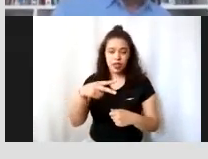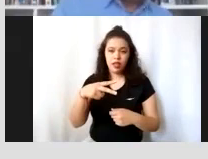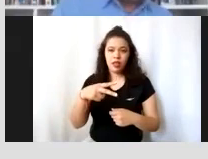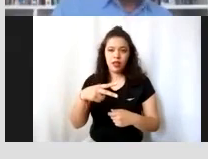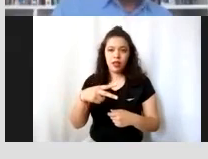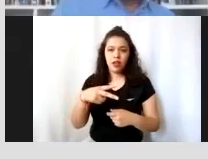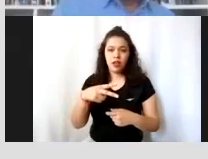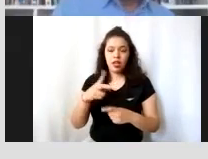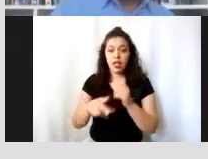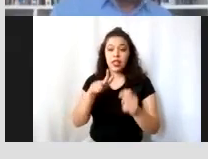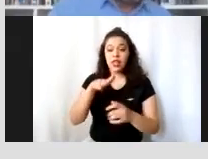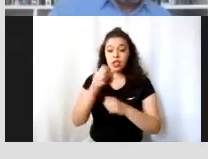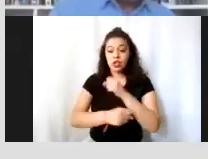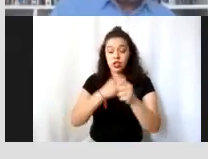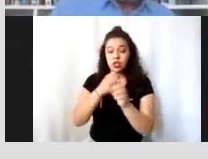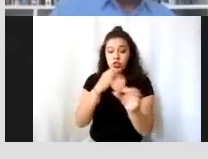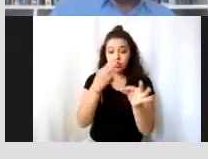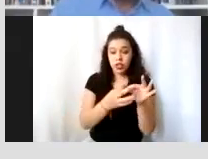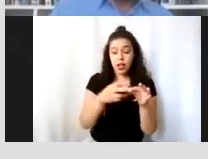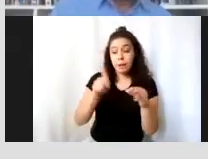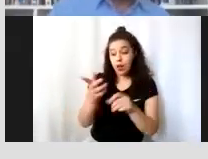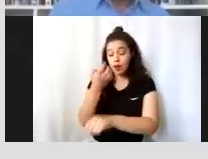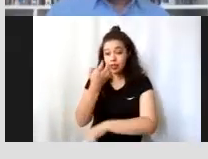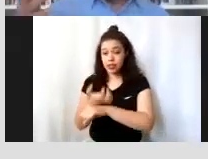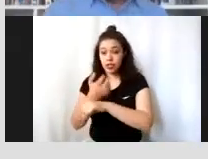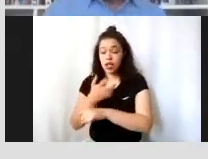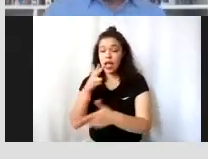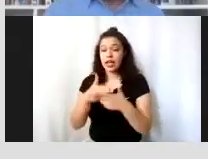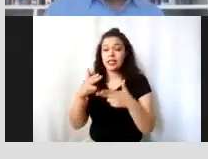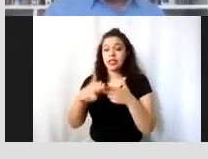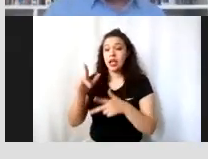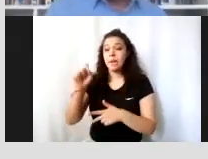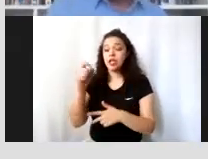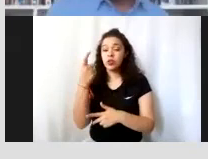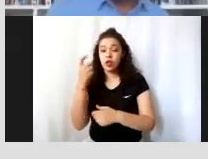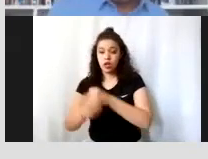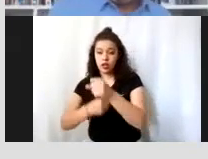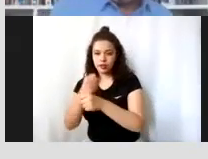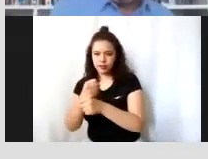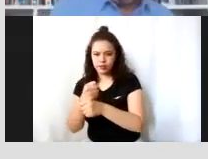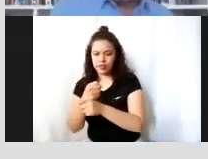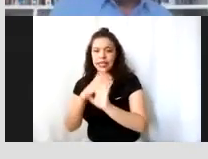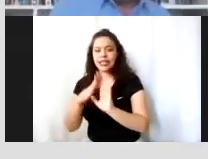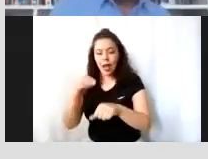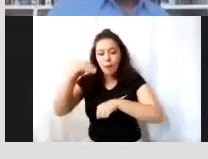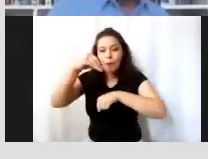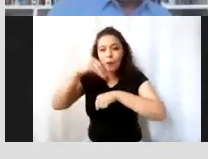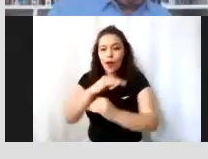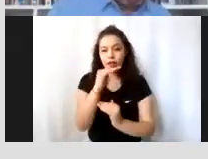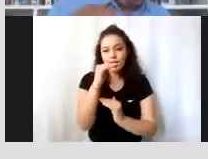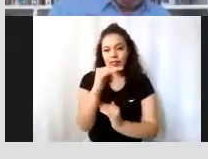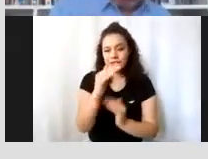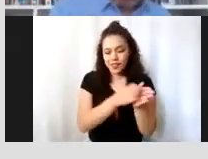cumplen 18 años y en territorio de Estados Unidos hasta los 21 años. Y ahí así ya queda establecido y ya tienen